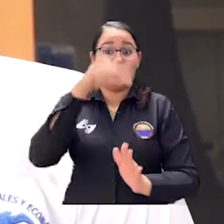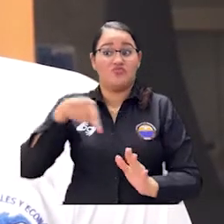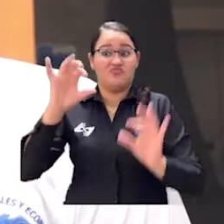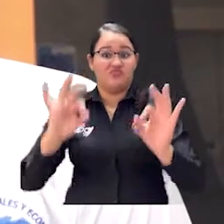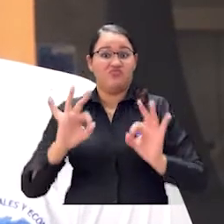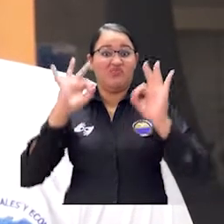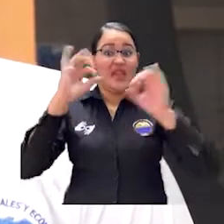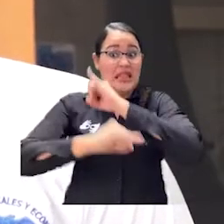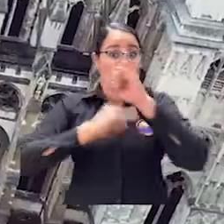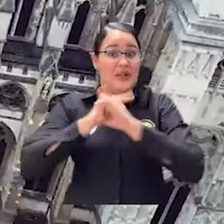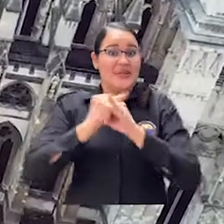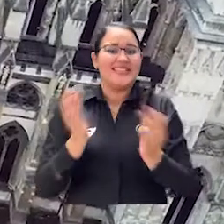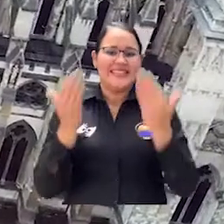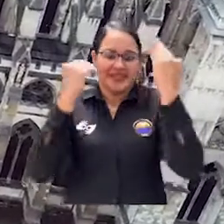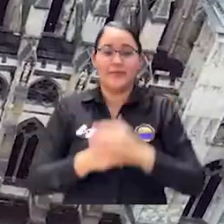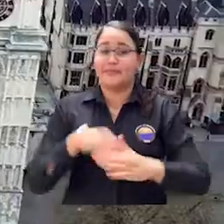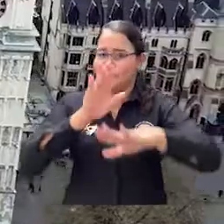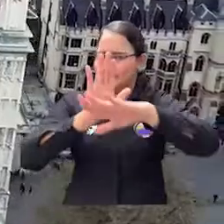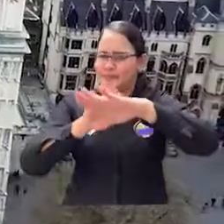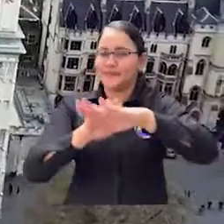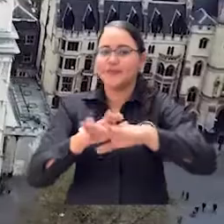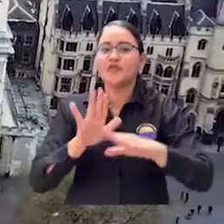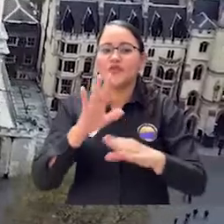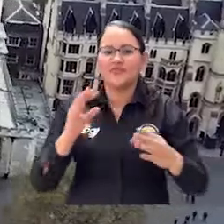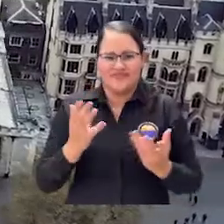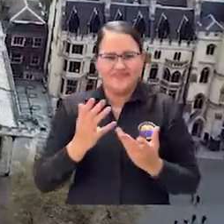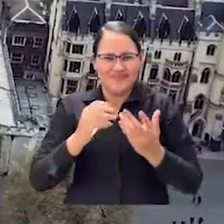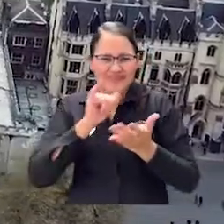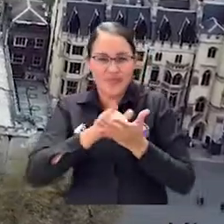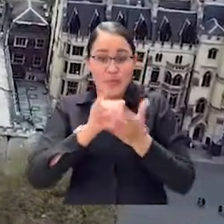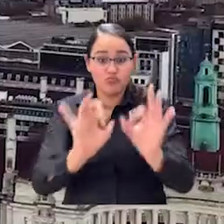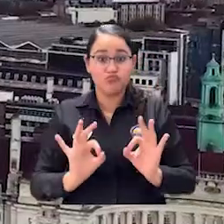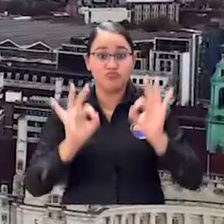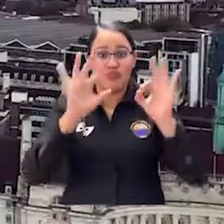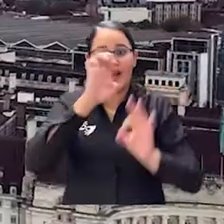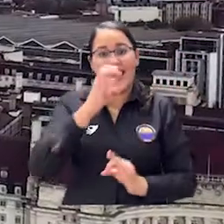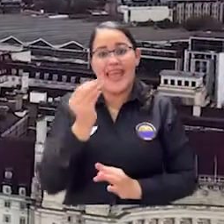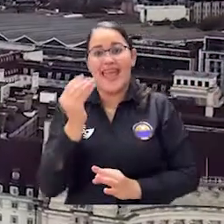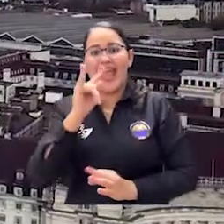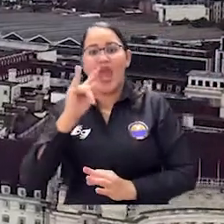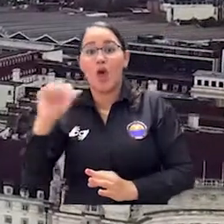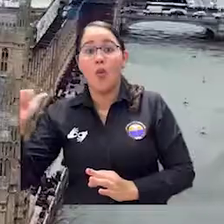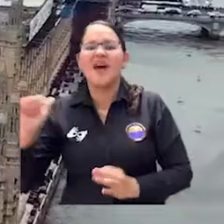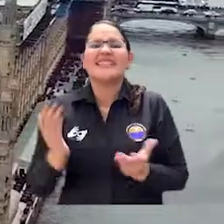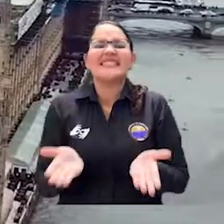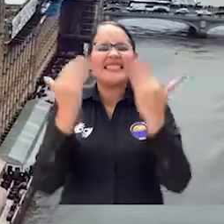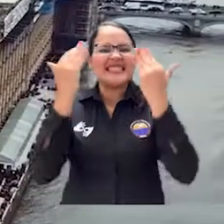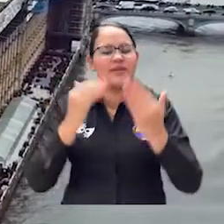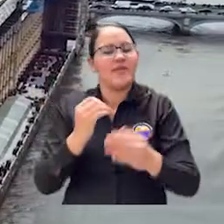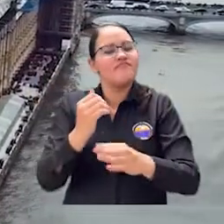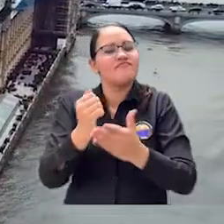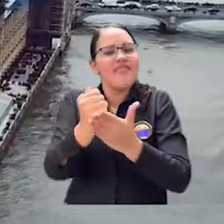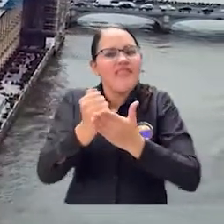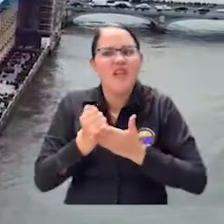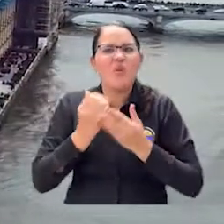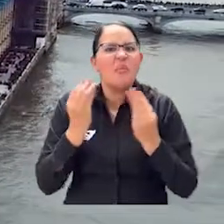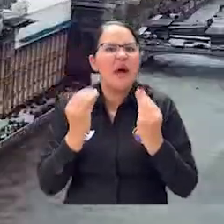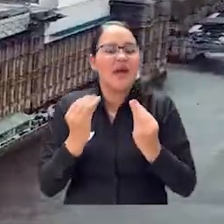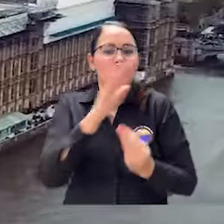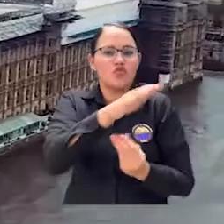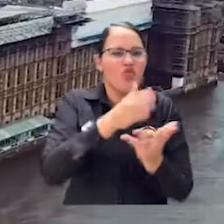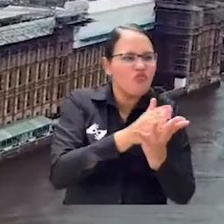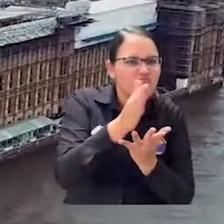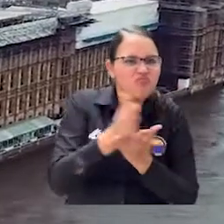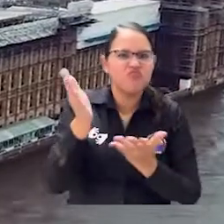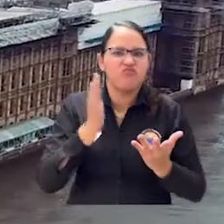talla internacional. Cabe mencionar que la acreditación EQUA permite a la Facultad de Empresariales tener acceso a nuevas redes de